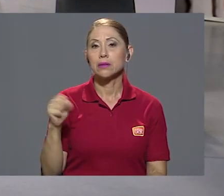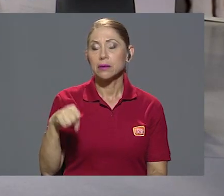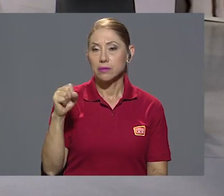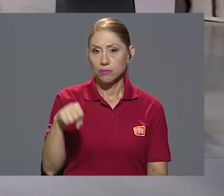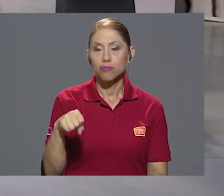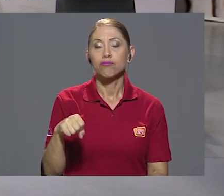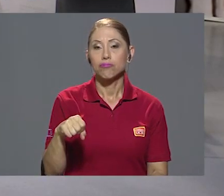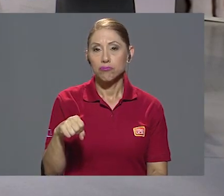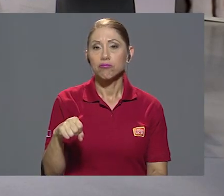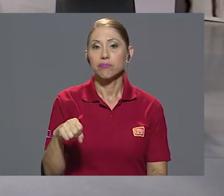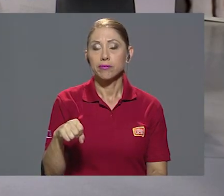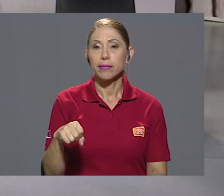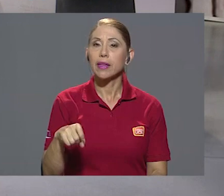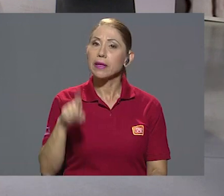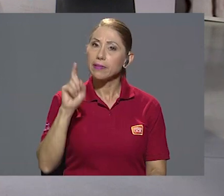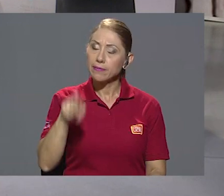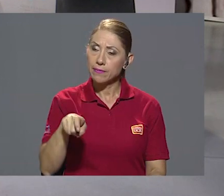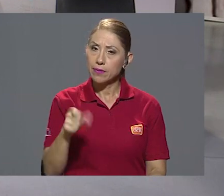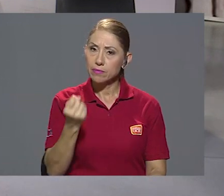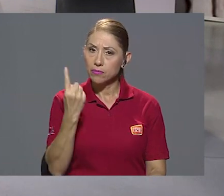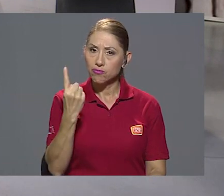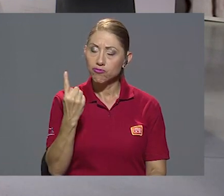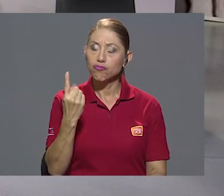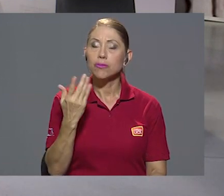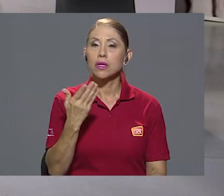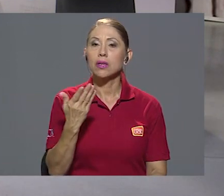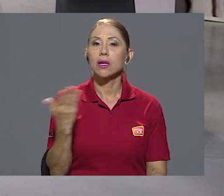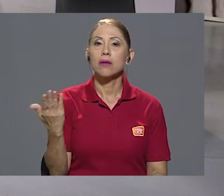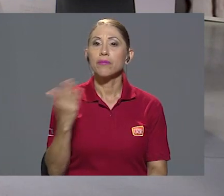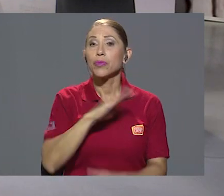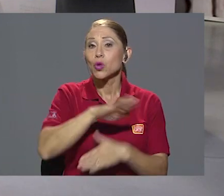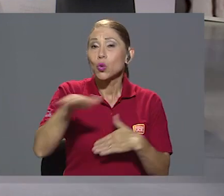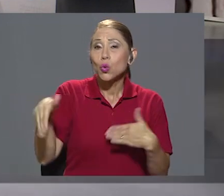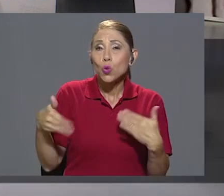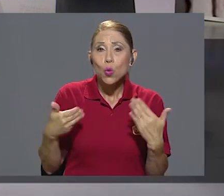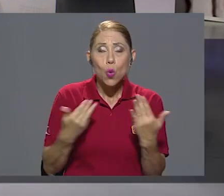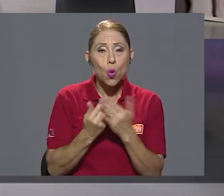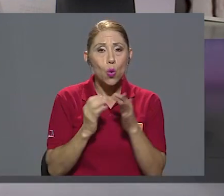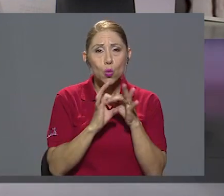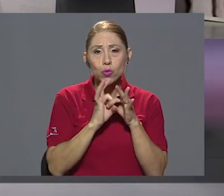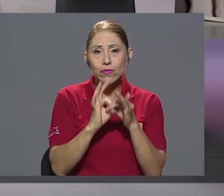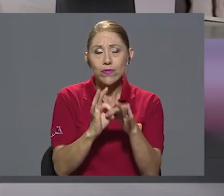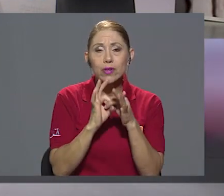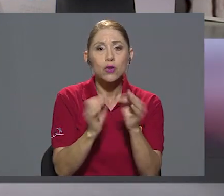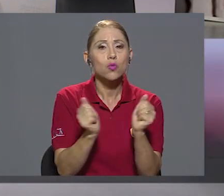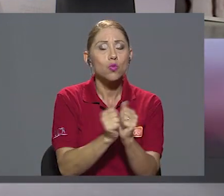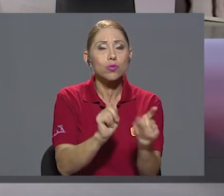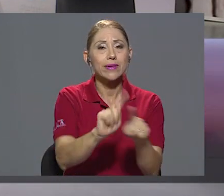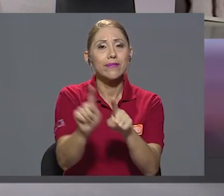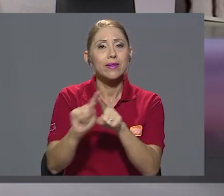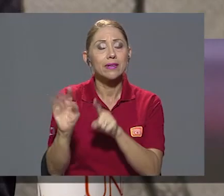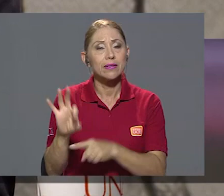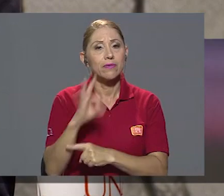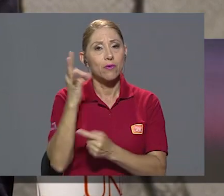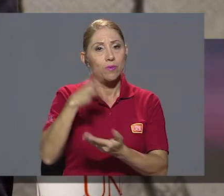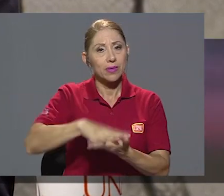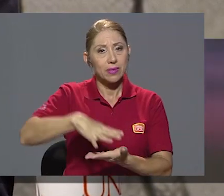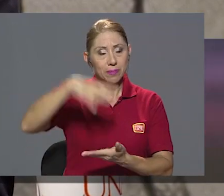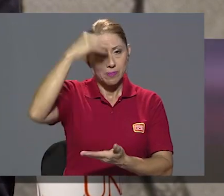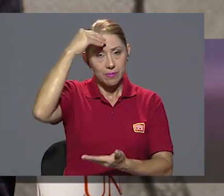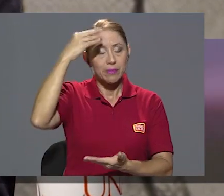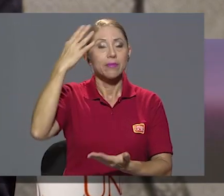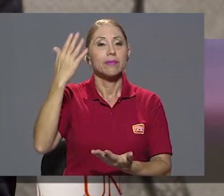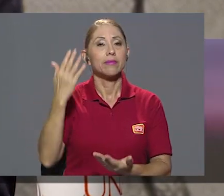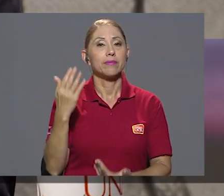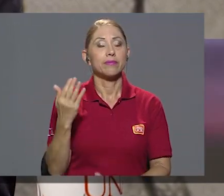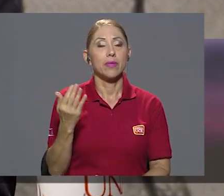Sí, hay que poner en contexto el hecho de que todo lo que tiene que ver con diferentes formas de aprendizaje que planteaba